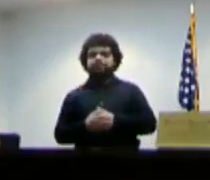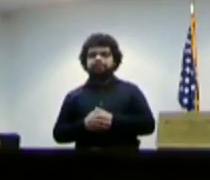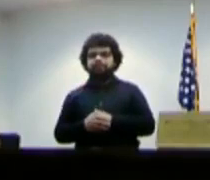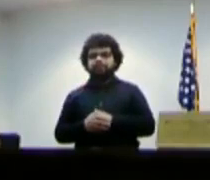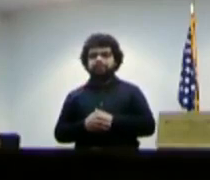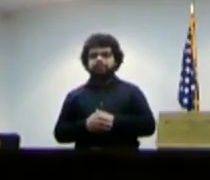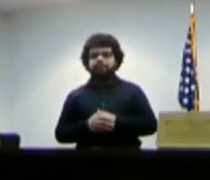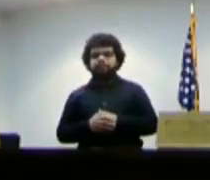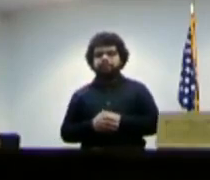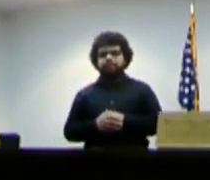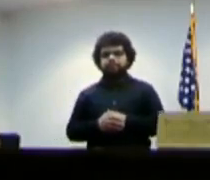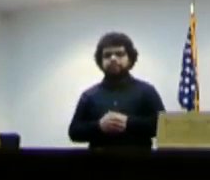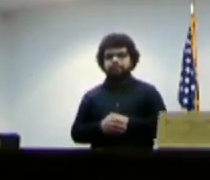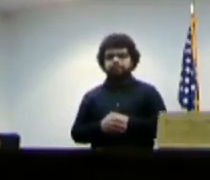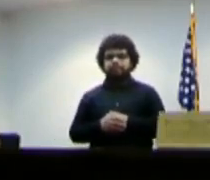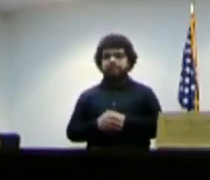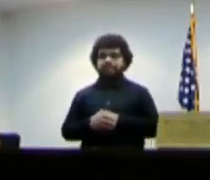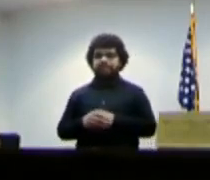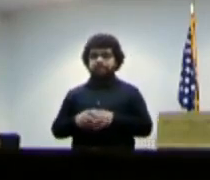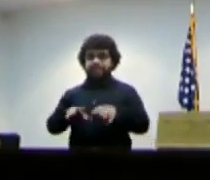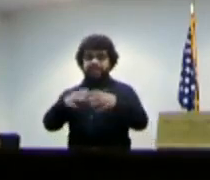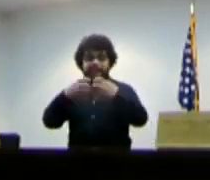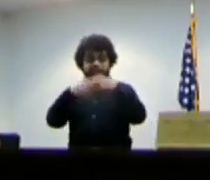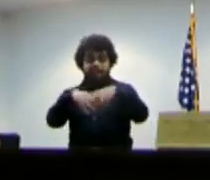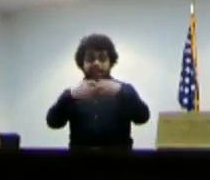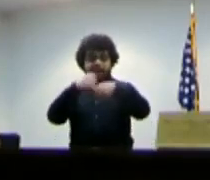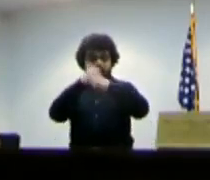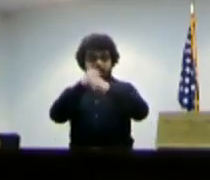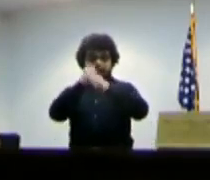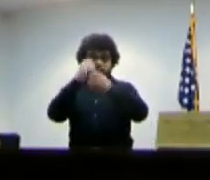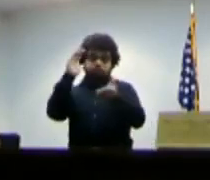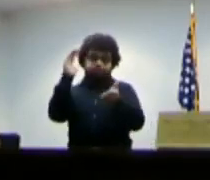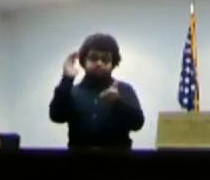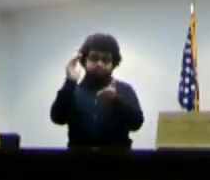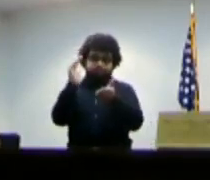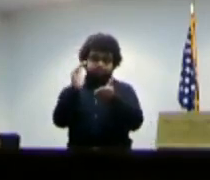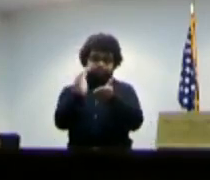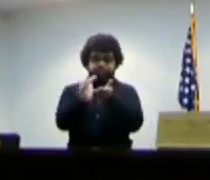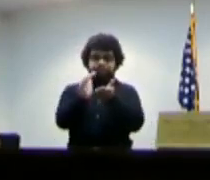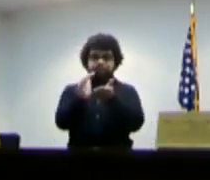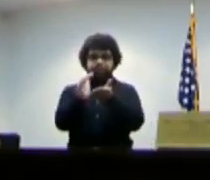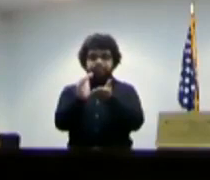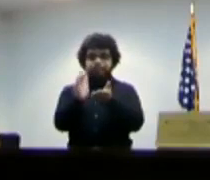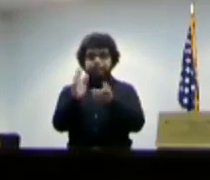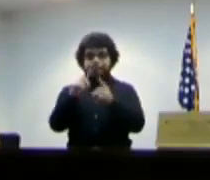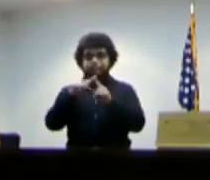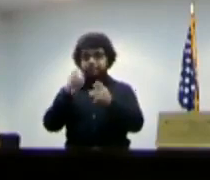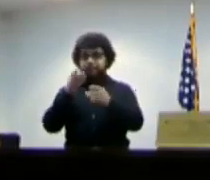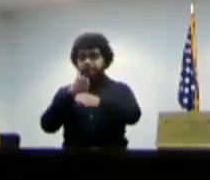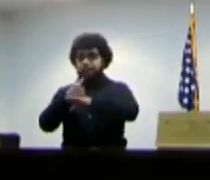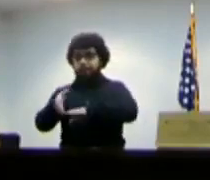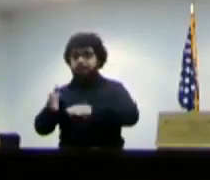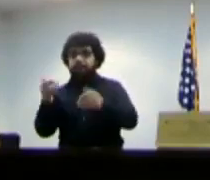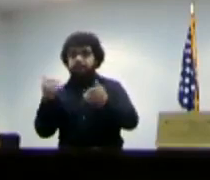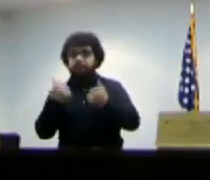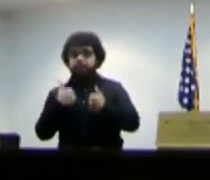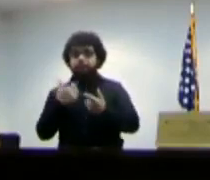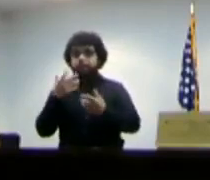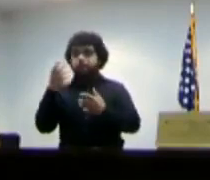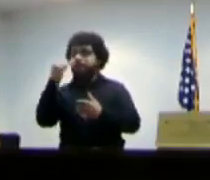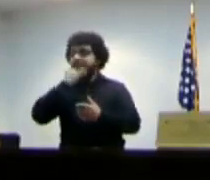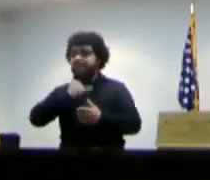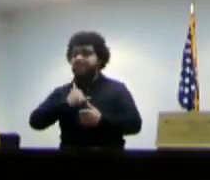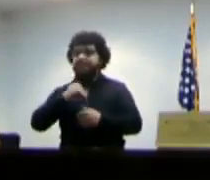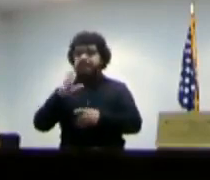Inicialmente se redujo la generación, pero luego tuvimos una falla en un motor